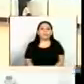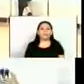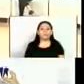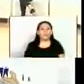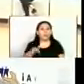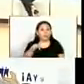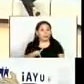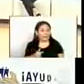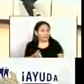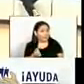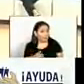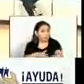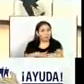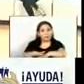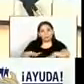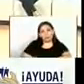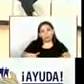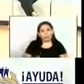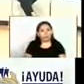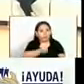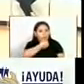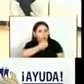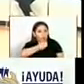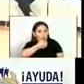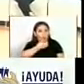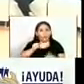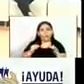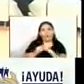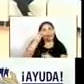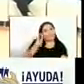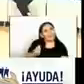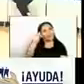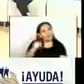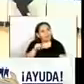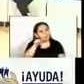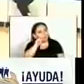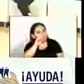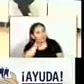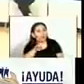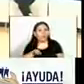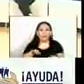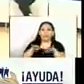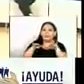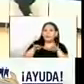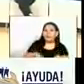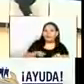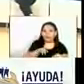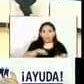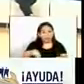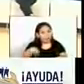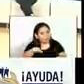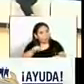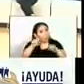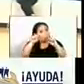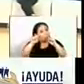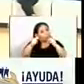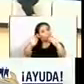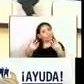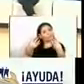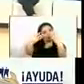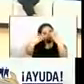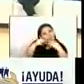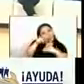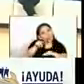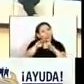estamos llegando al final de esta entrega de Noticiero Hechos como todos los días les agradecemos que nos den y nos permitan entrar a sus casas para